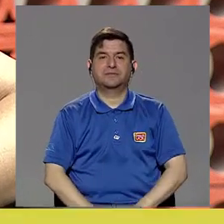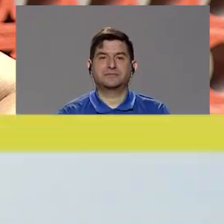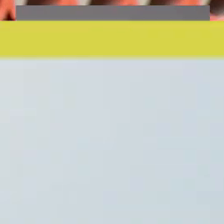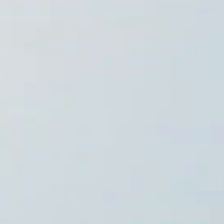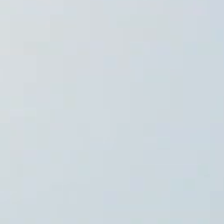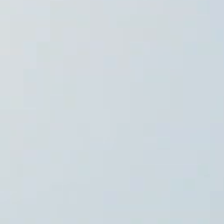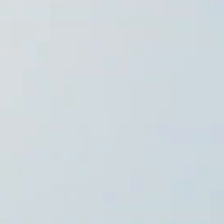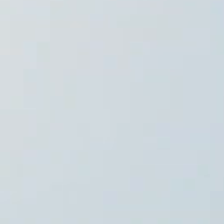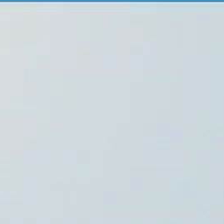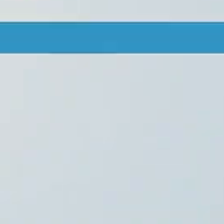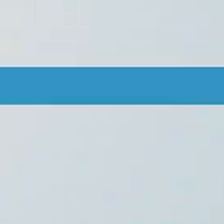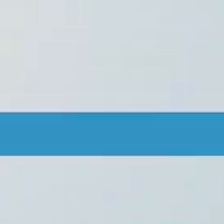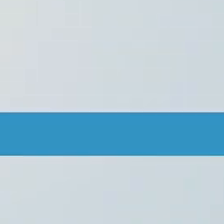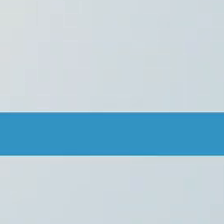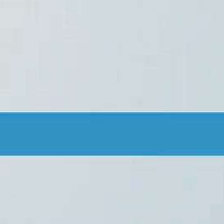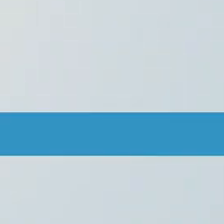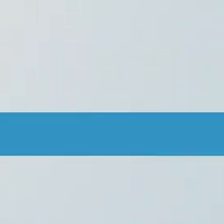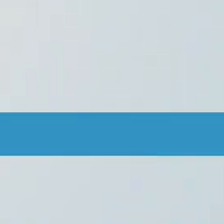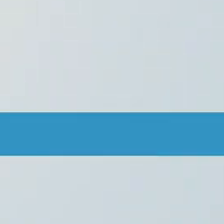Mejor.